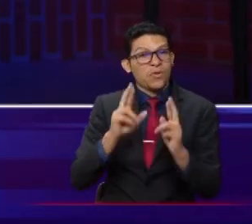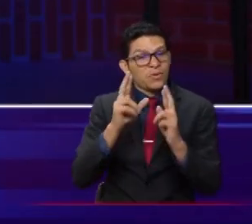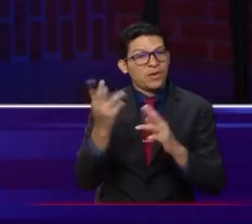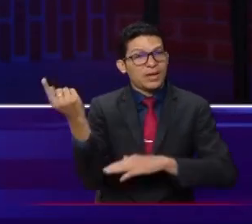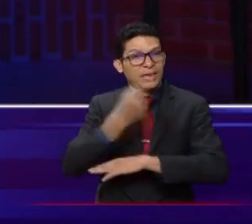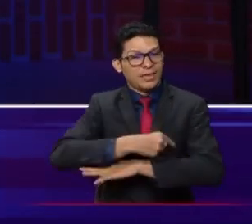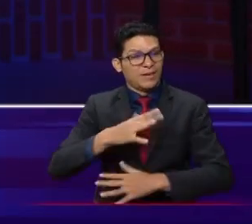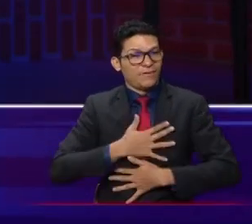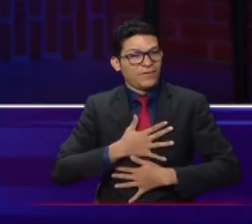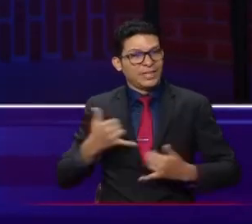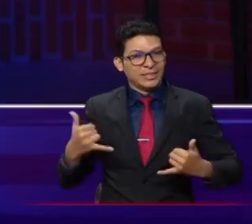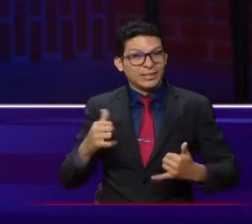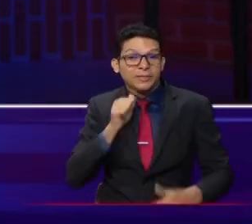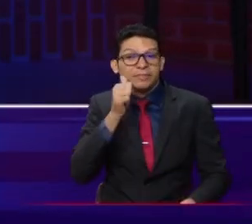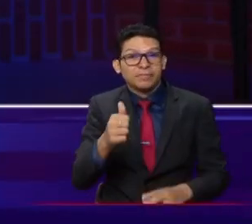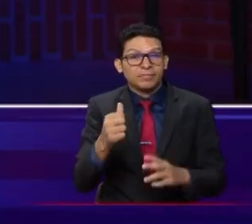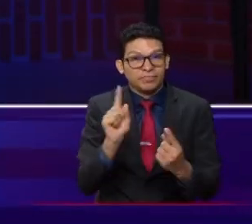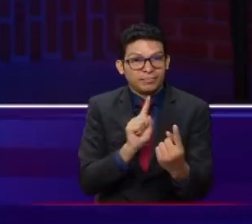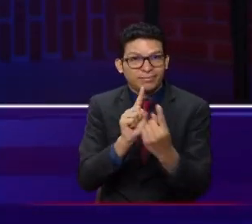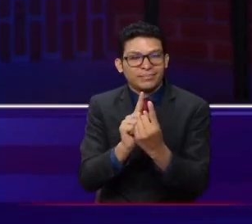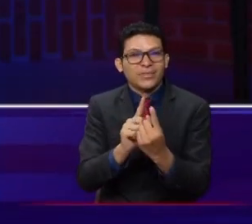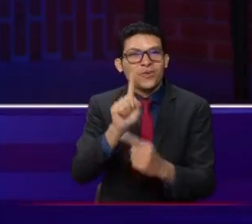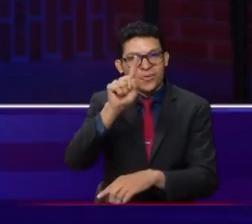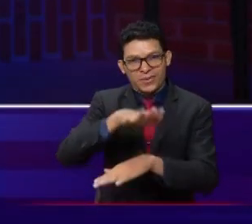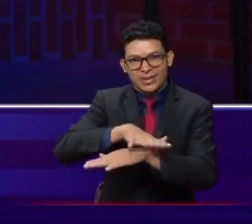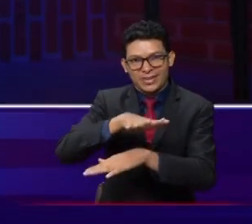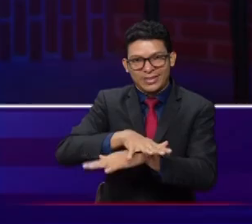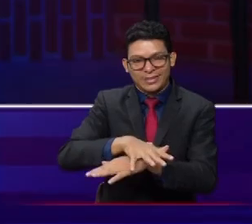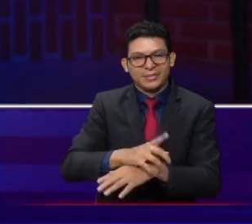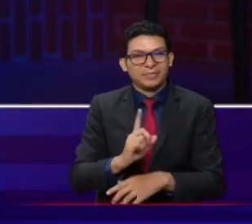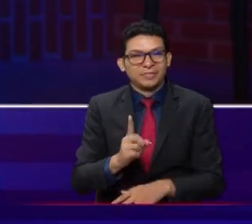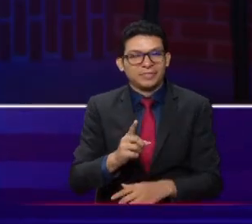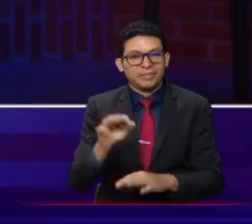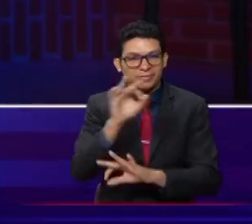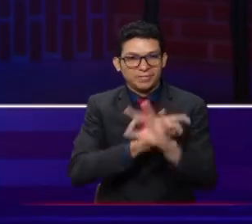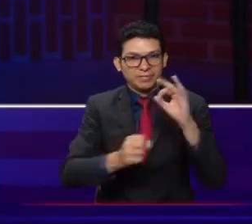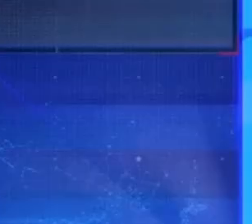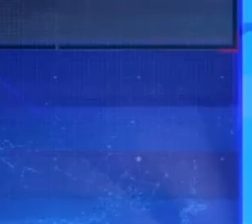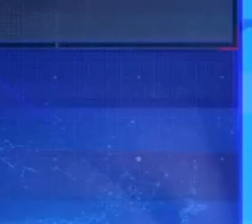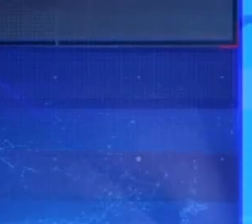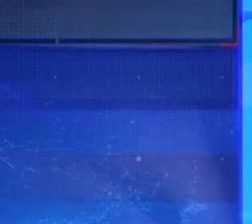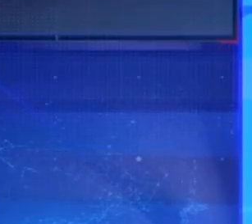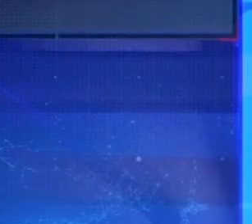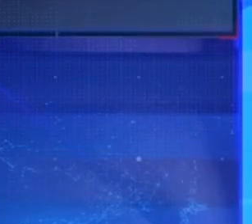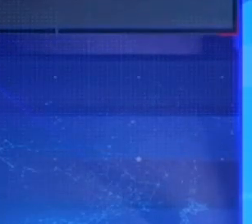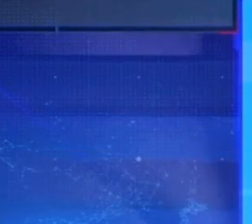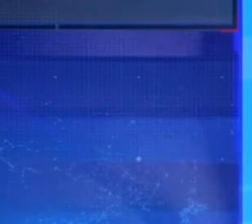feliz día y nos vemos mañana a la 1 de la tarde en la emisión de Mediodía de Telepacífico Noticias.